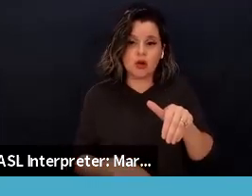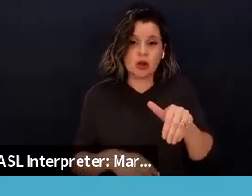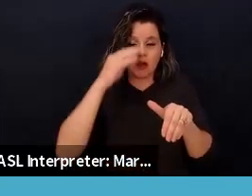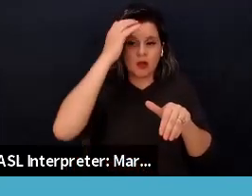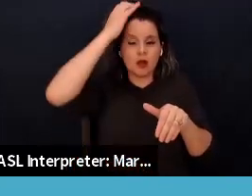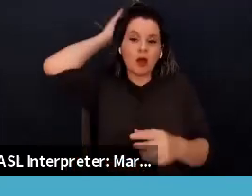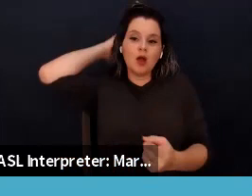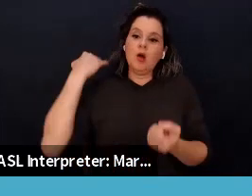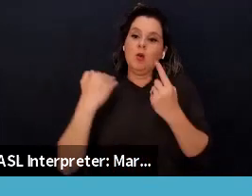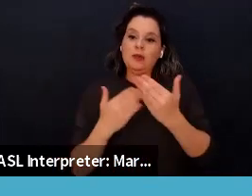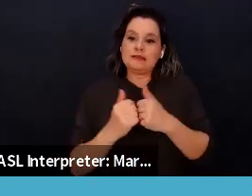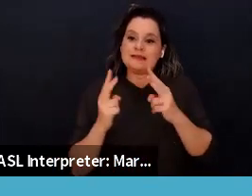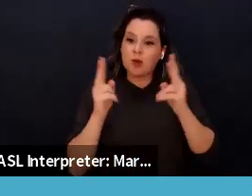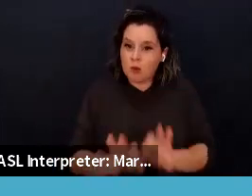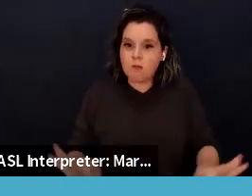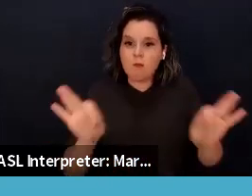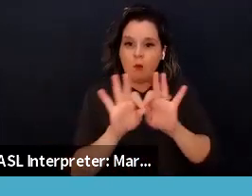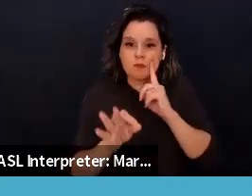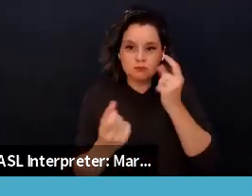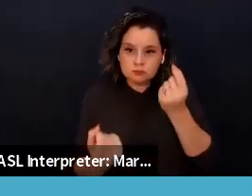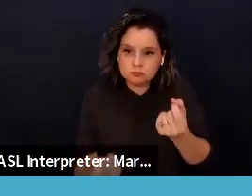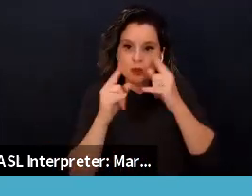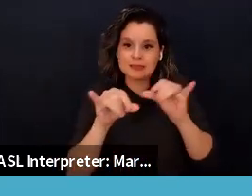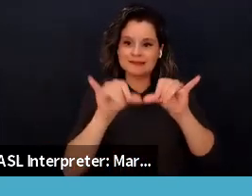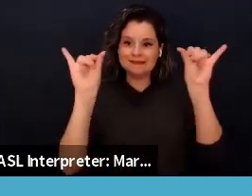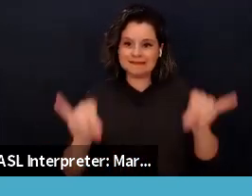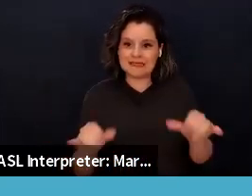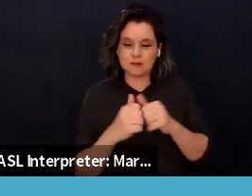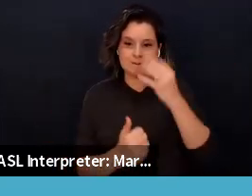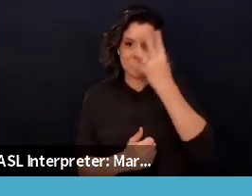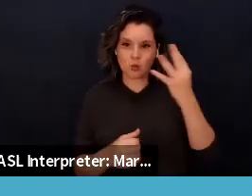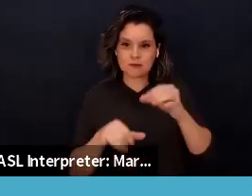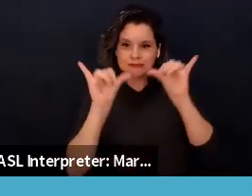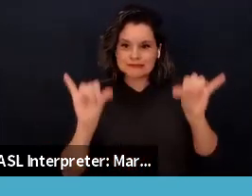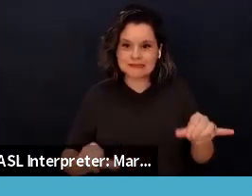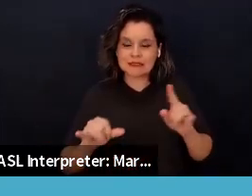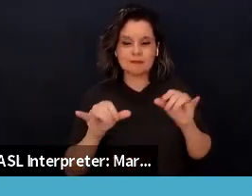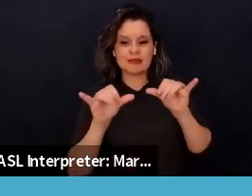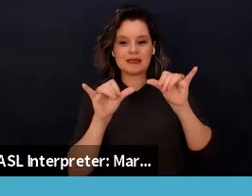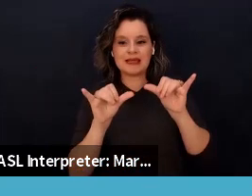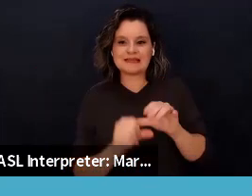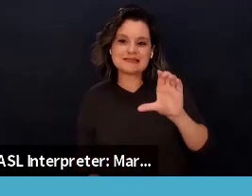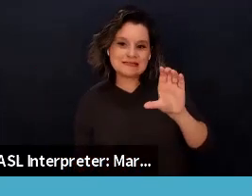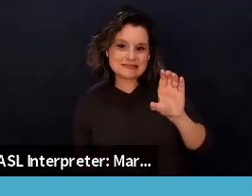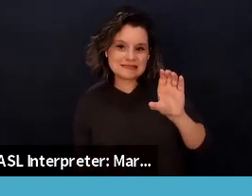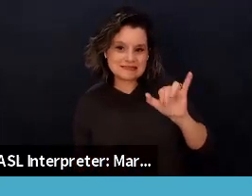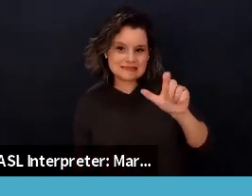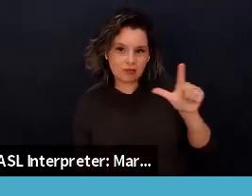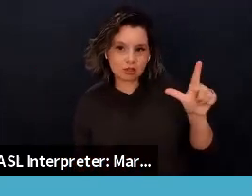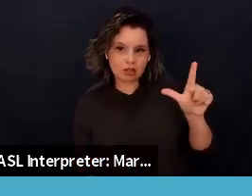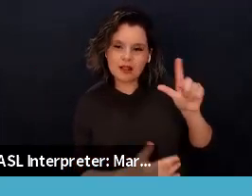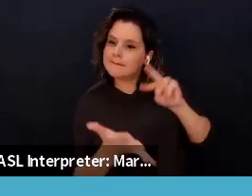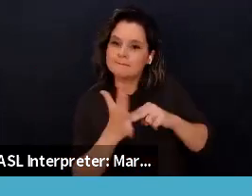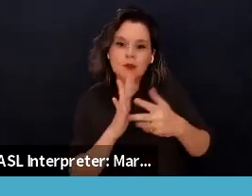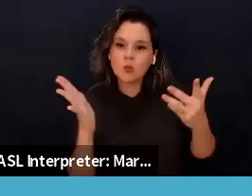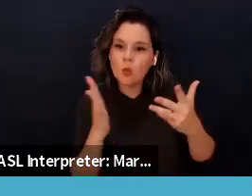Una cosa que es importante entender es que el sistema de inmigración es un sistema civil. Eso quiere decir que